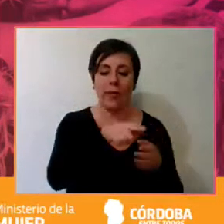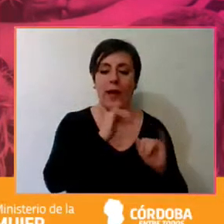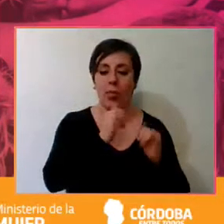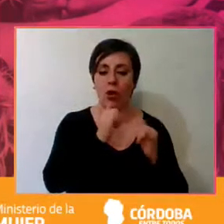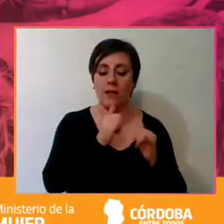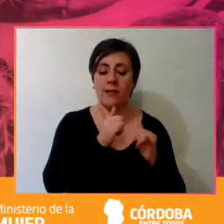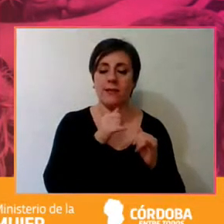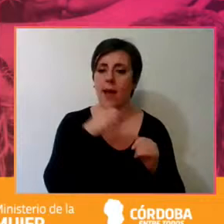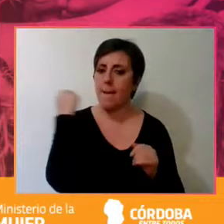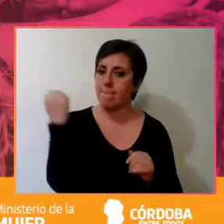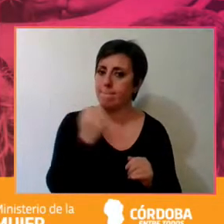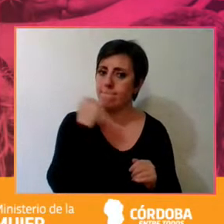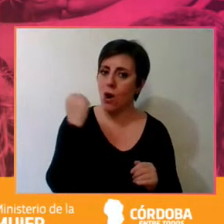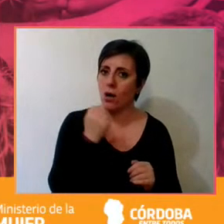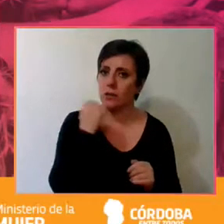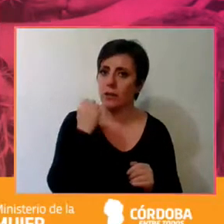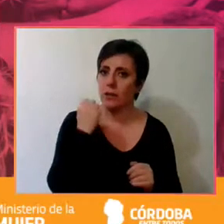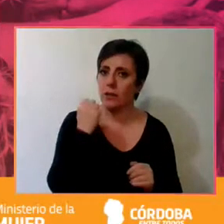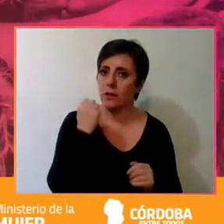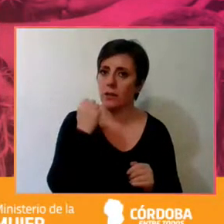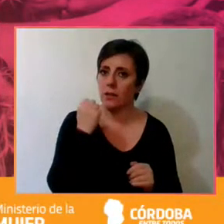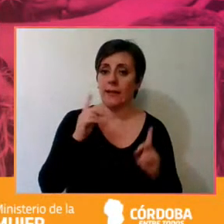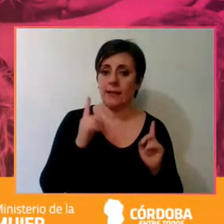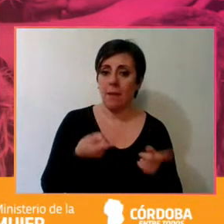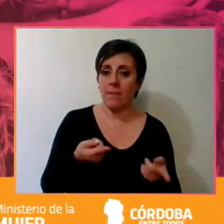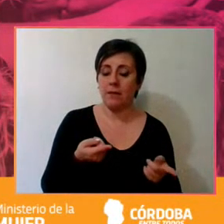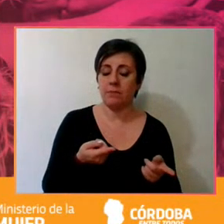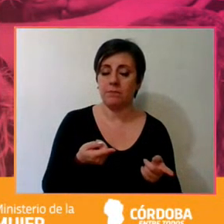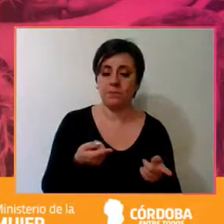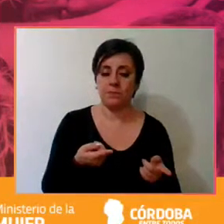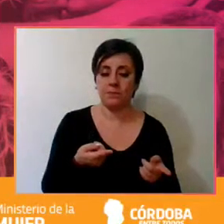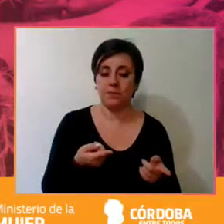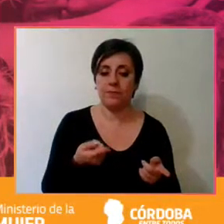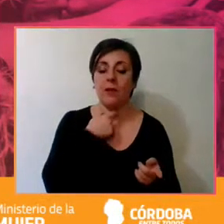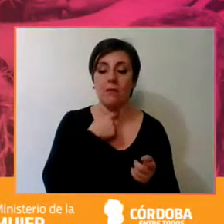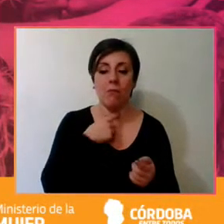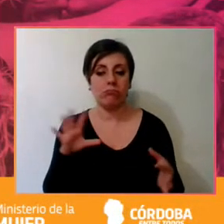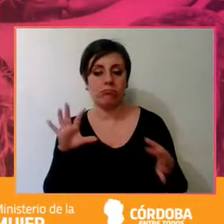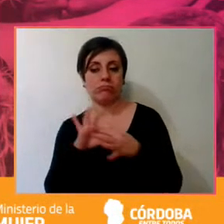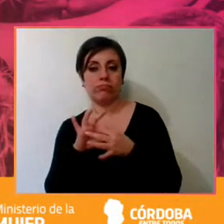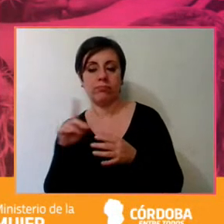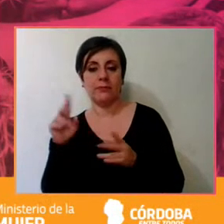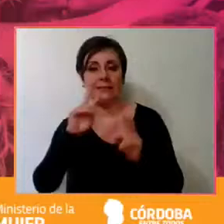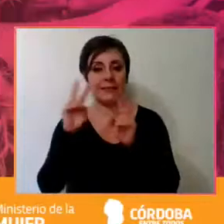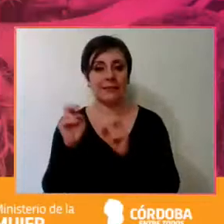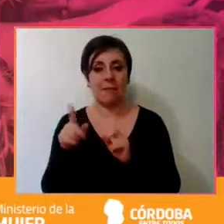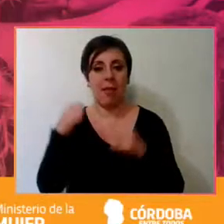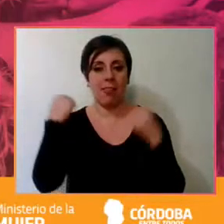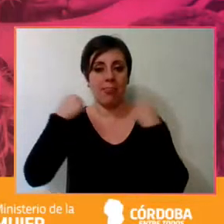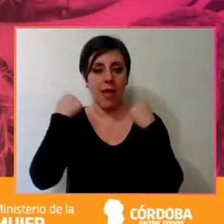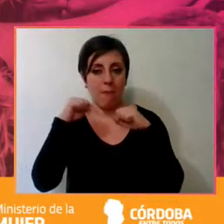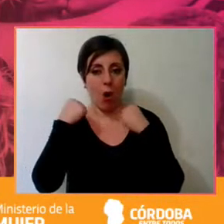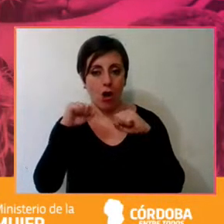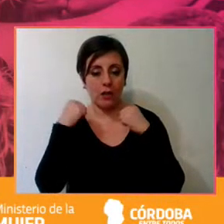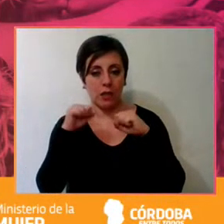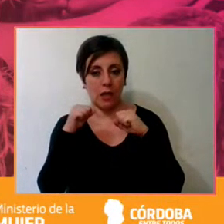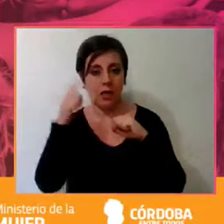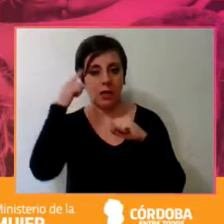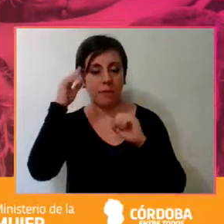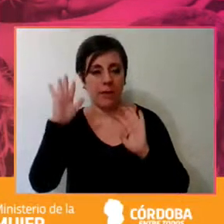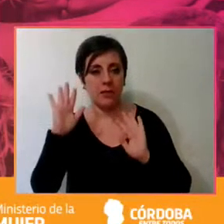muy importante. En el caso de Argentina, además, hemos querido vincular esto al tema del deporte, porque creemos